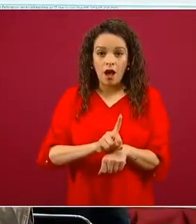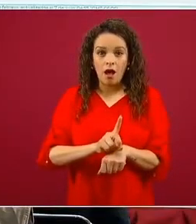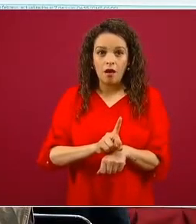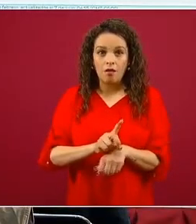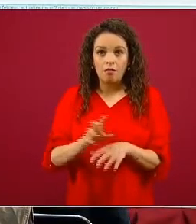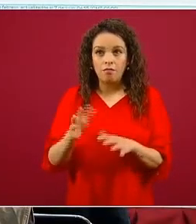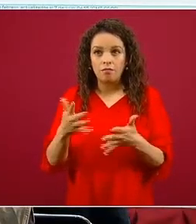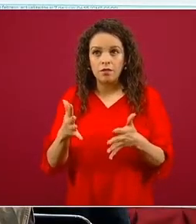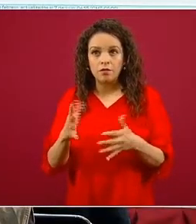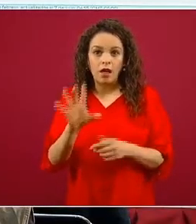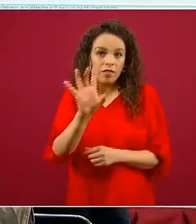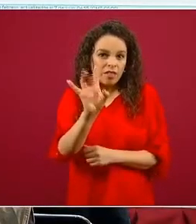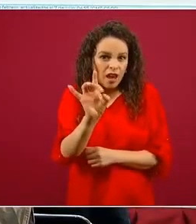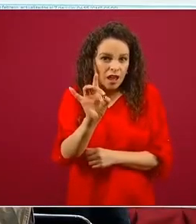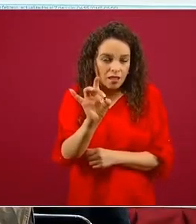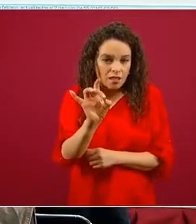menos,